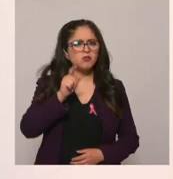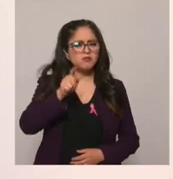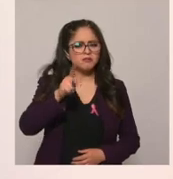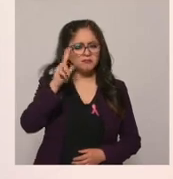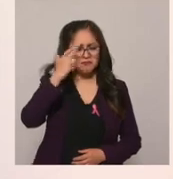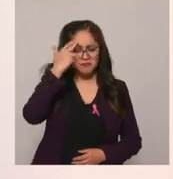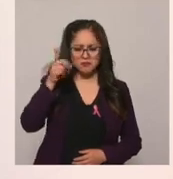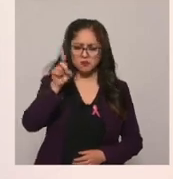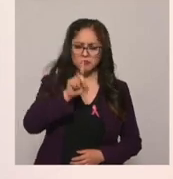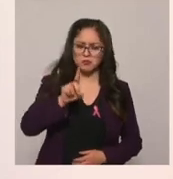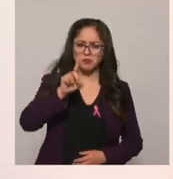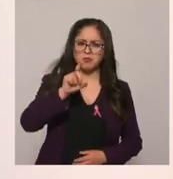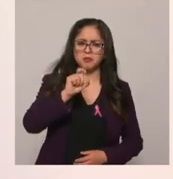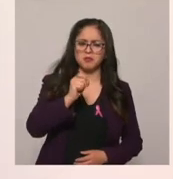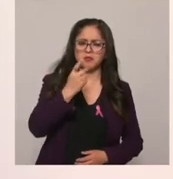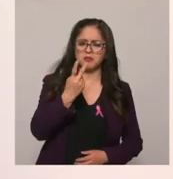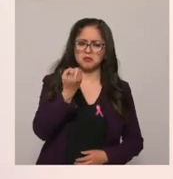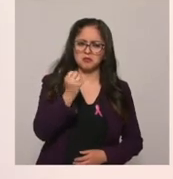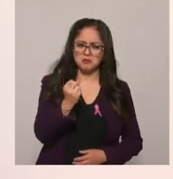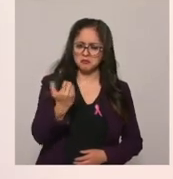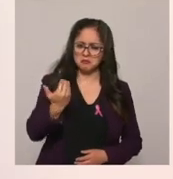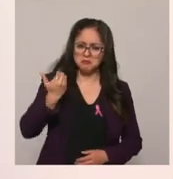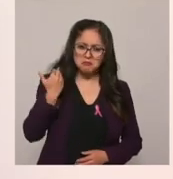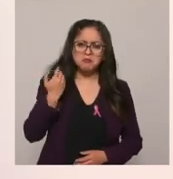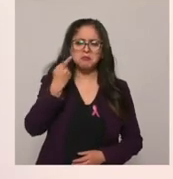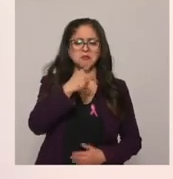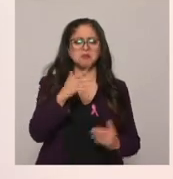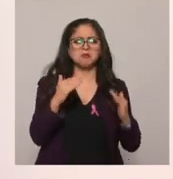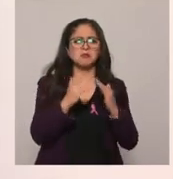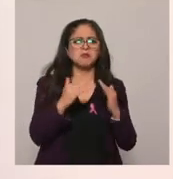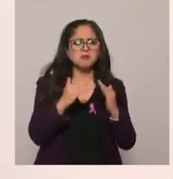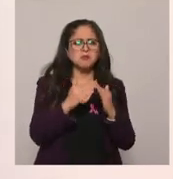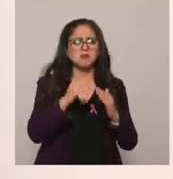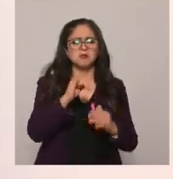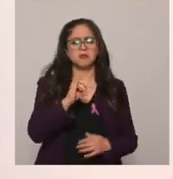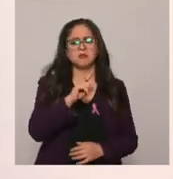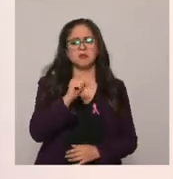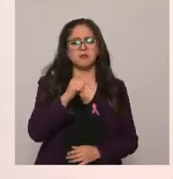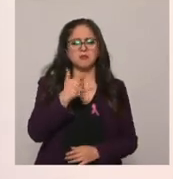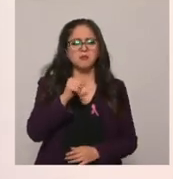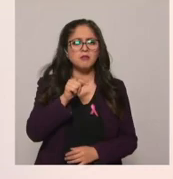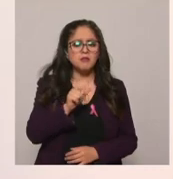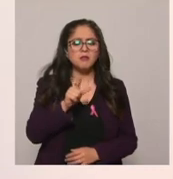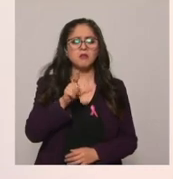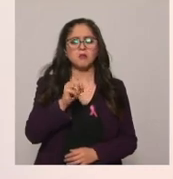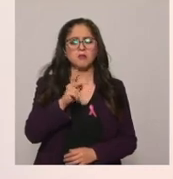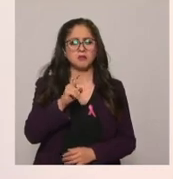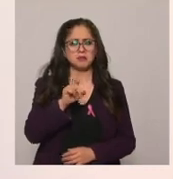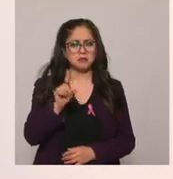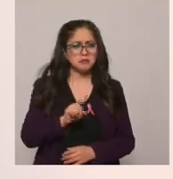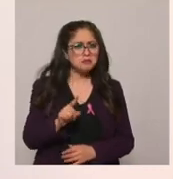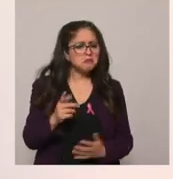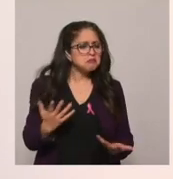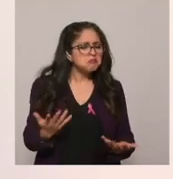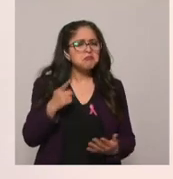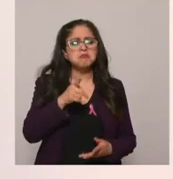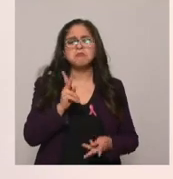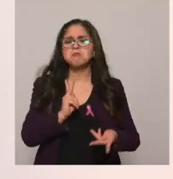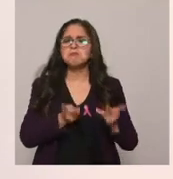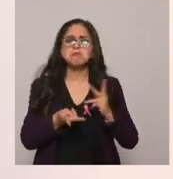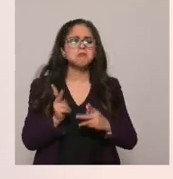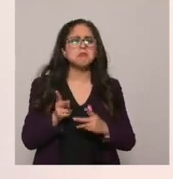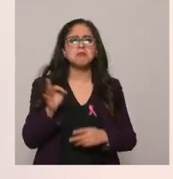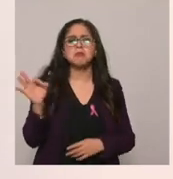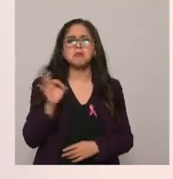de septiembre pasado estaba en su domicilio Itzayana López. Estaba conversando con quien